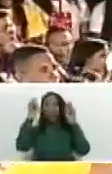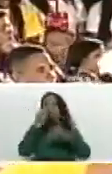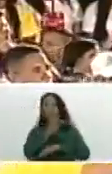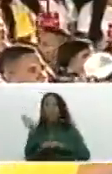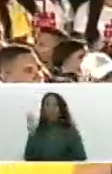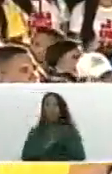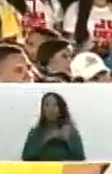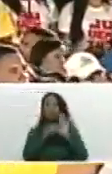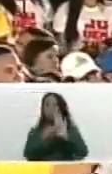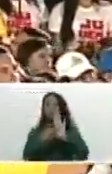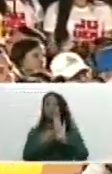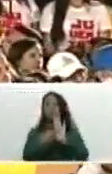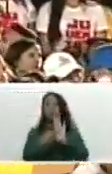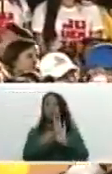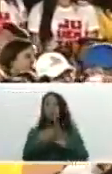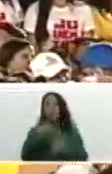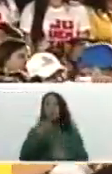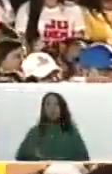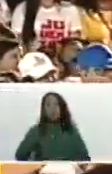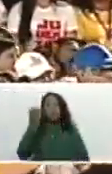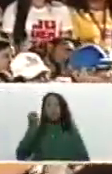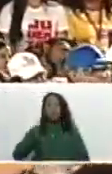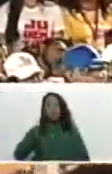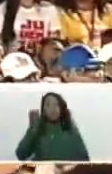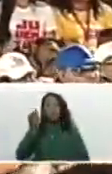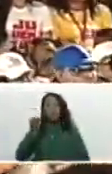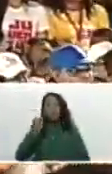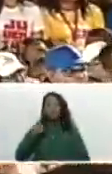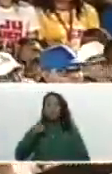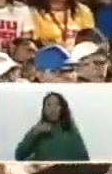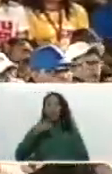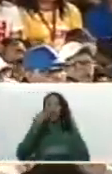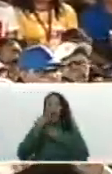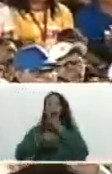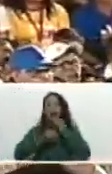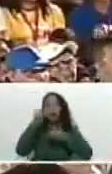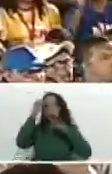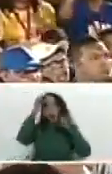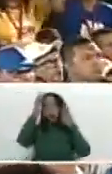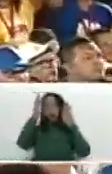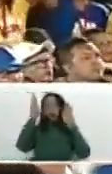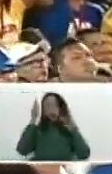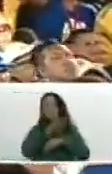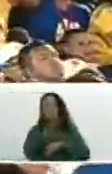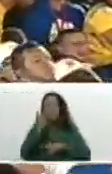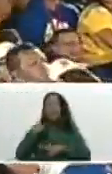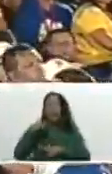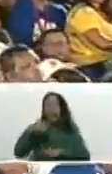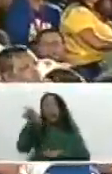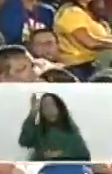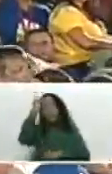sobre la mesa son pertinentes. Tienen que ser atendidos. Y ustedes tienen que